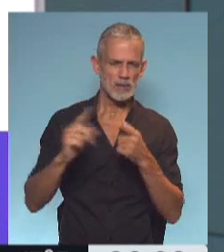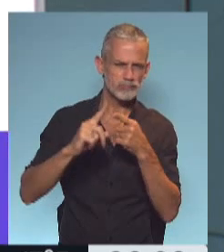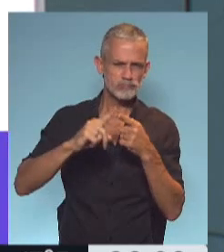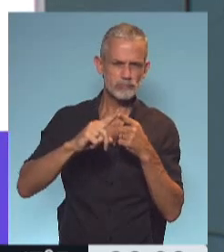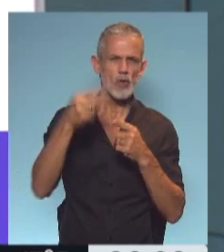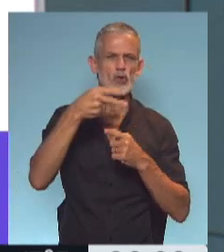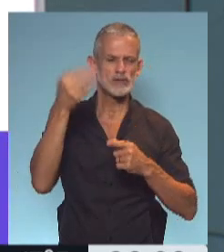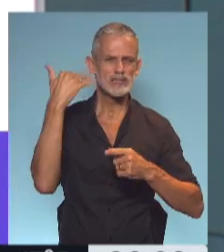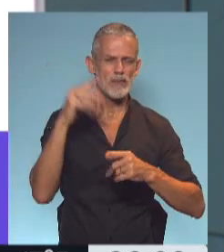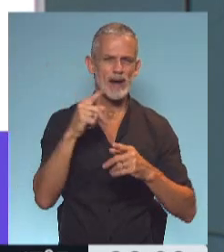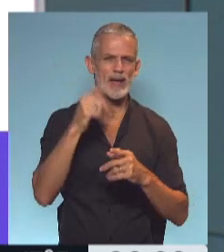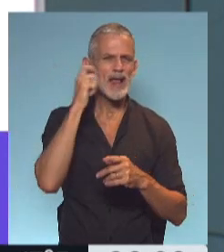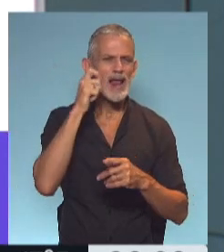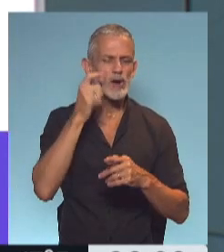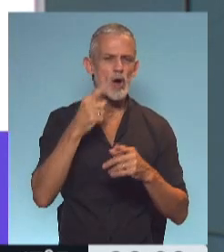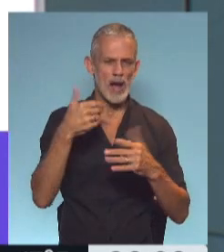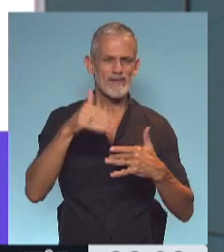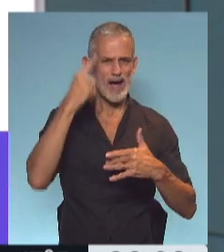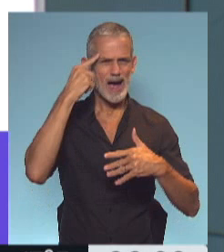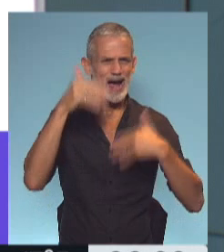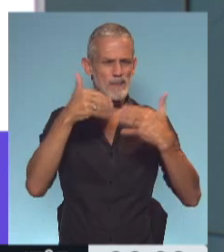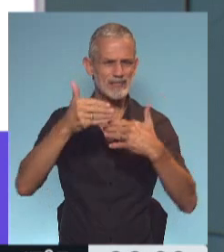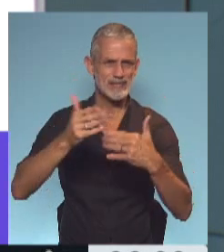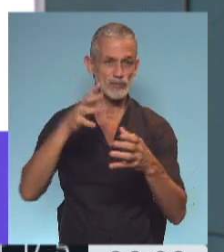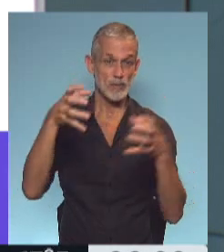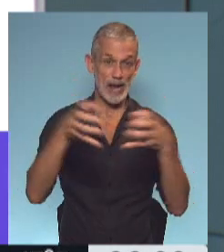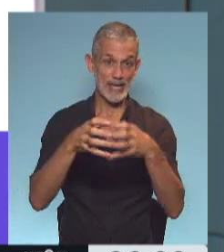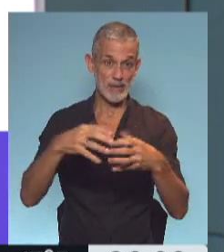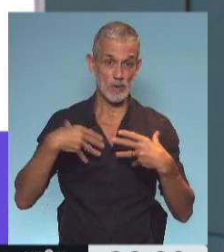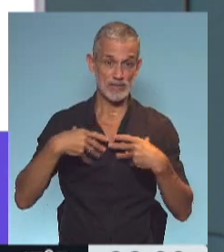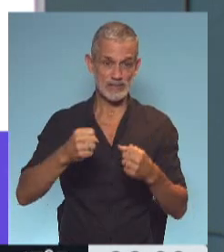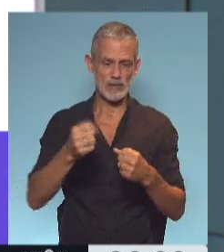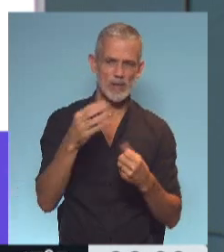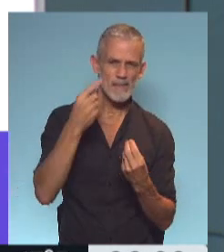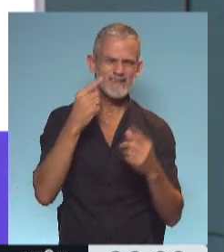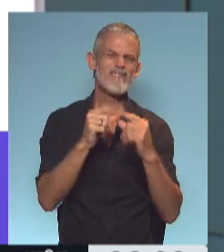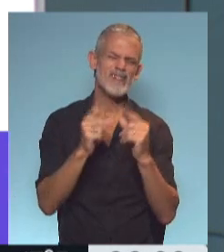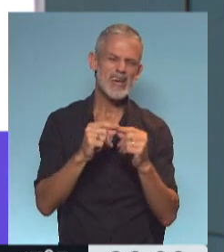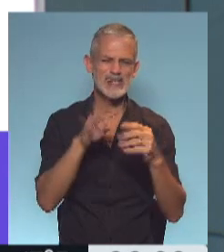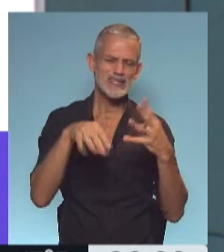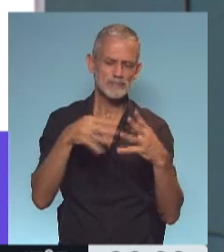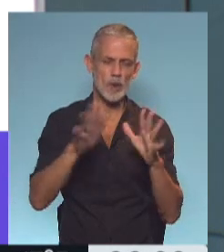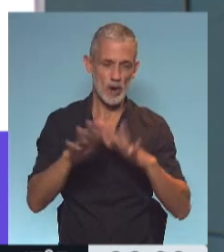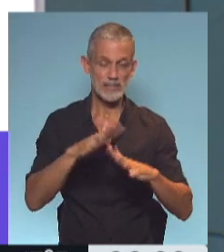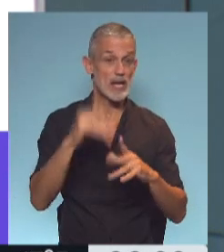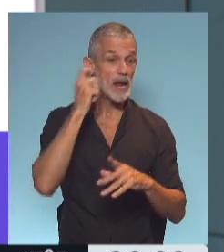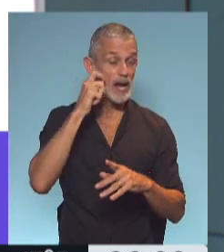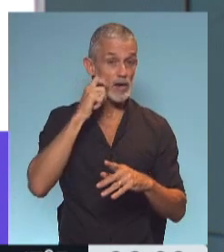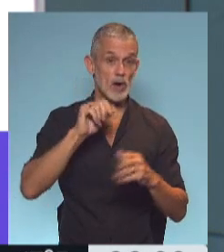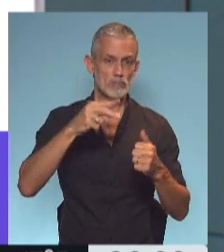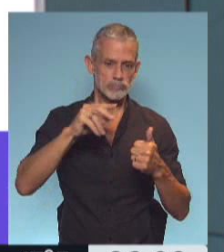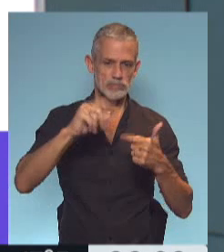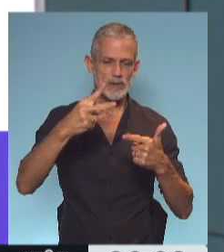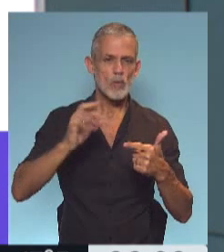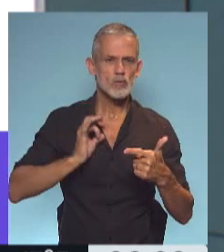últimas 2 semanas se va a generar una capacitación para el equipo de salud, que ahí estamos viendo las fechas. La Rioja es el segundo año que tiene